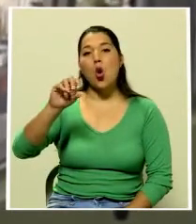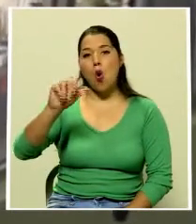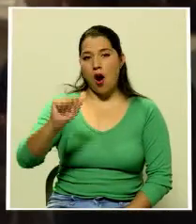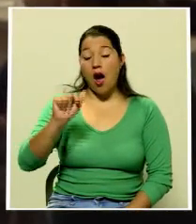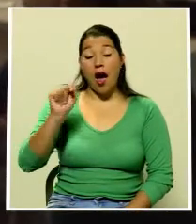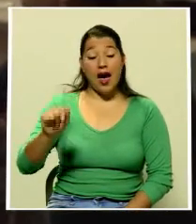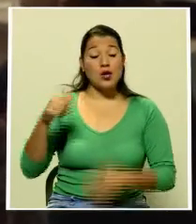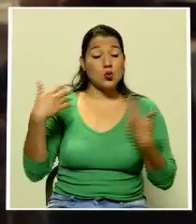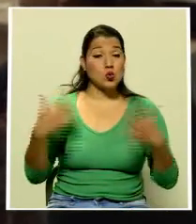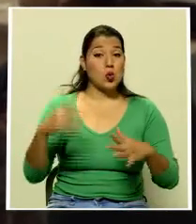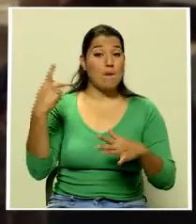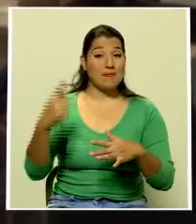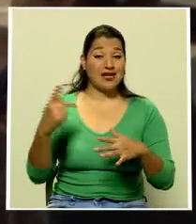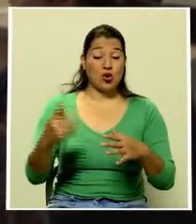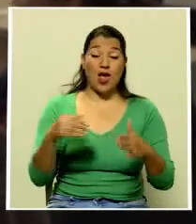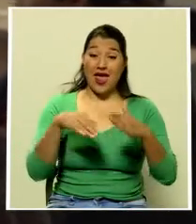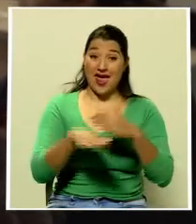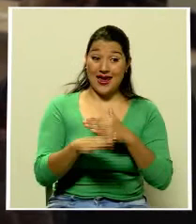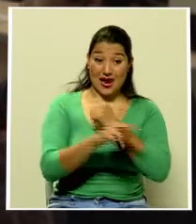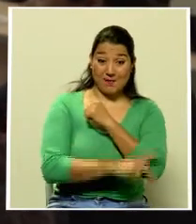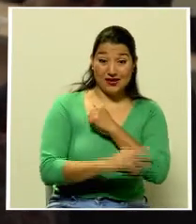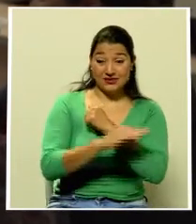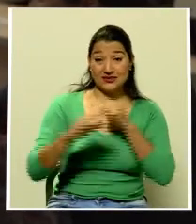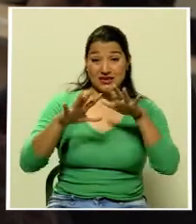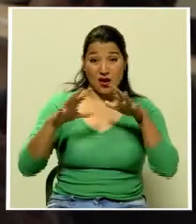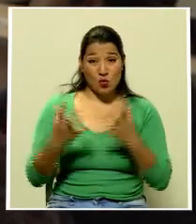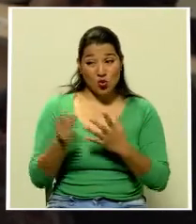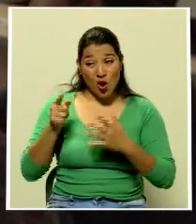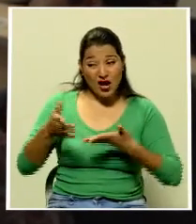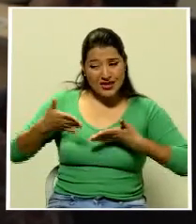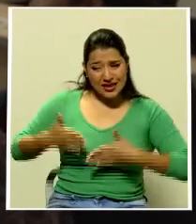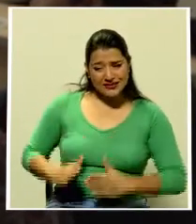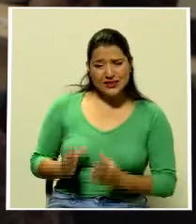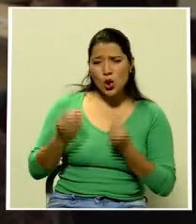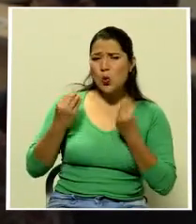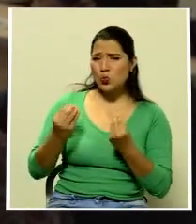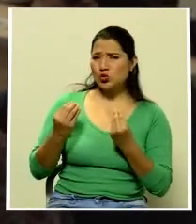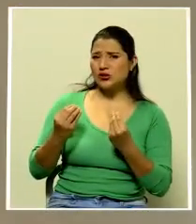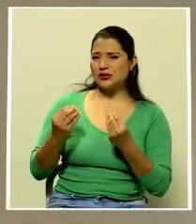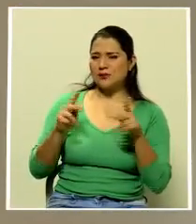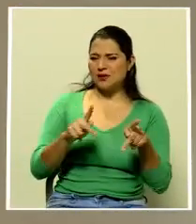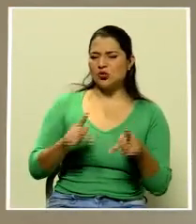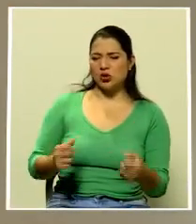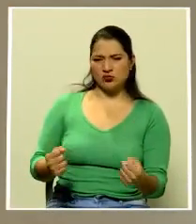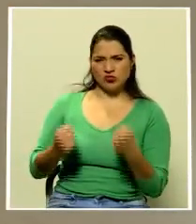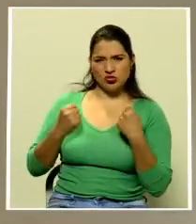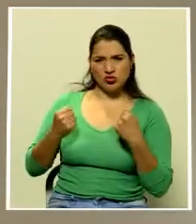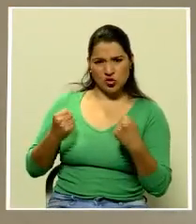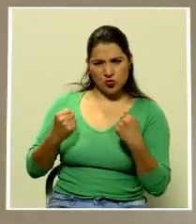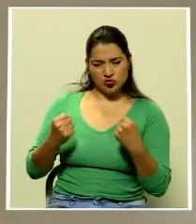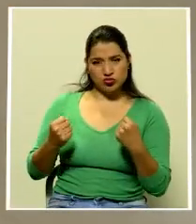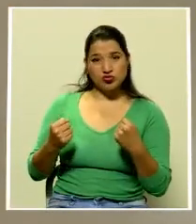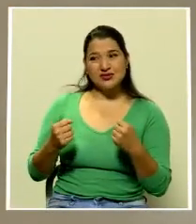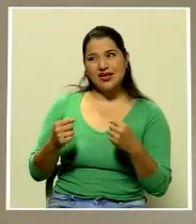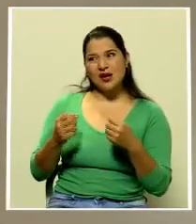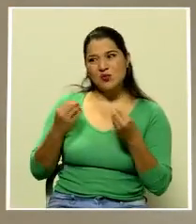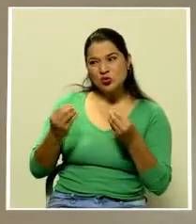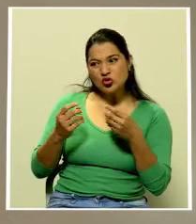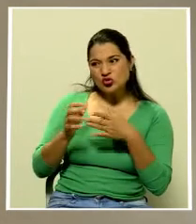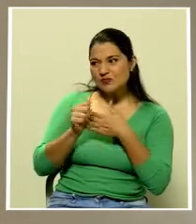Aquí nacieron narcotraficantes más poderosos, líderes del narcotráfico en el país. Tú no puedes evadir como periódico si